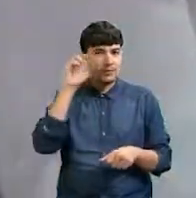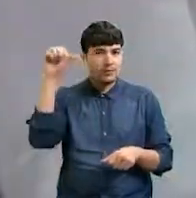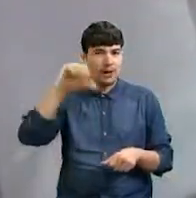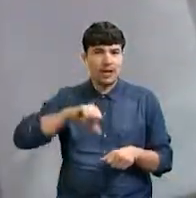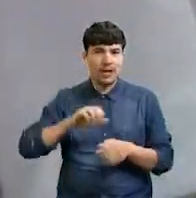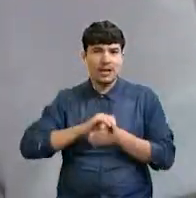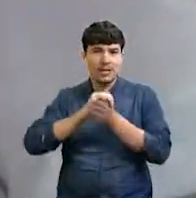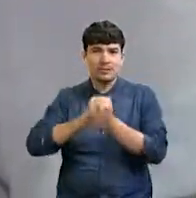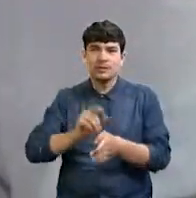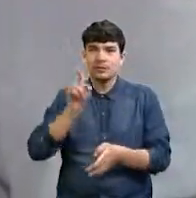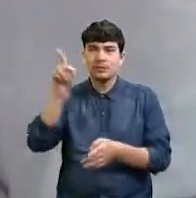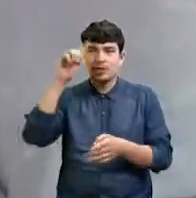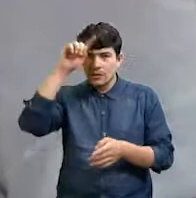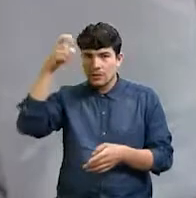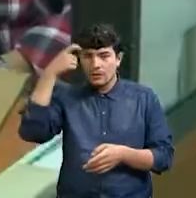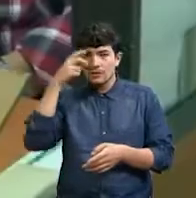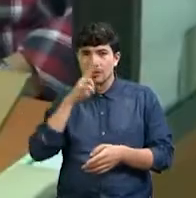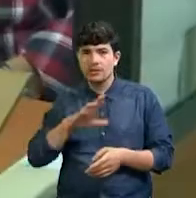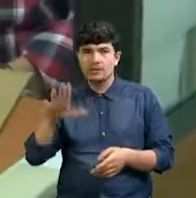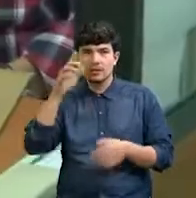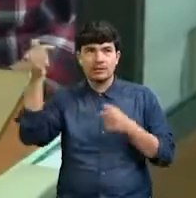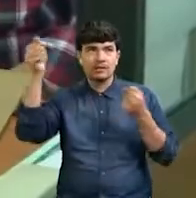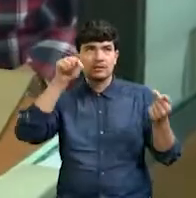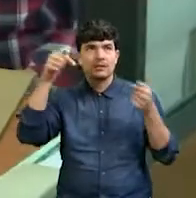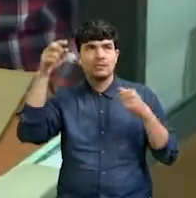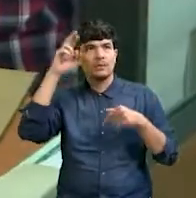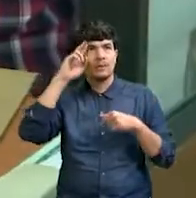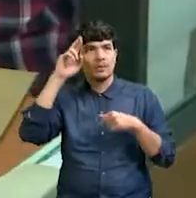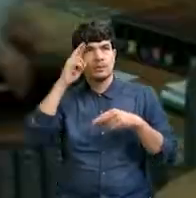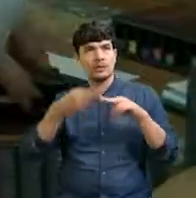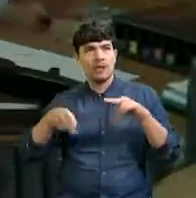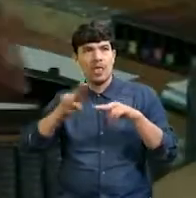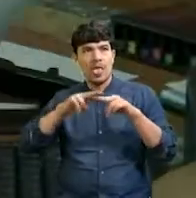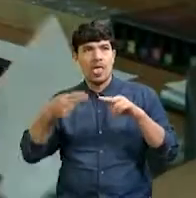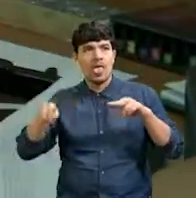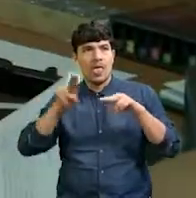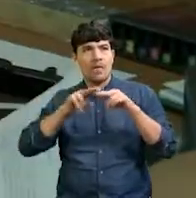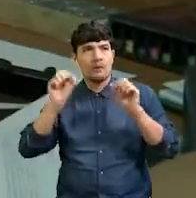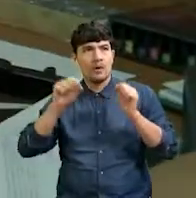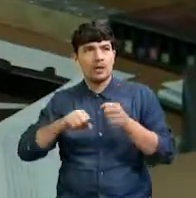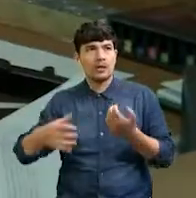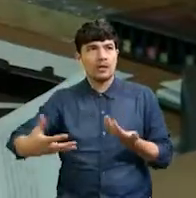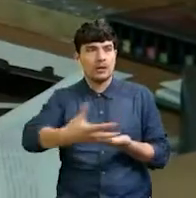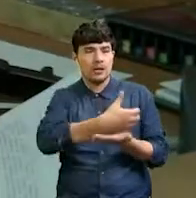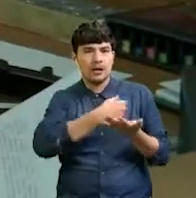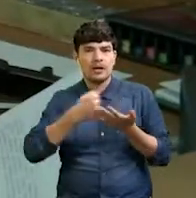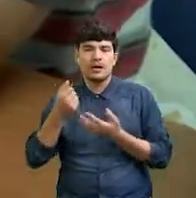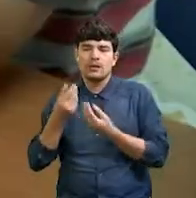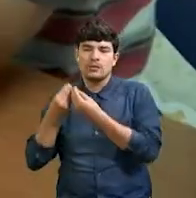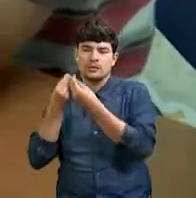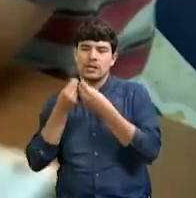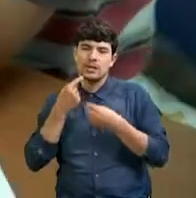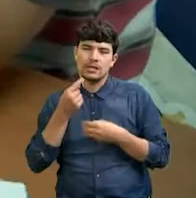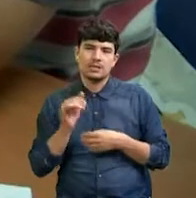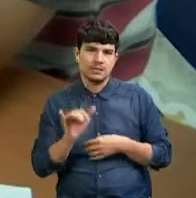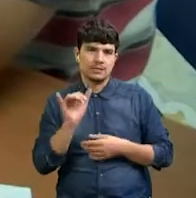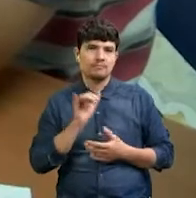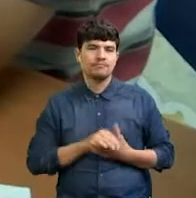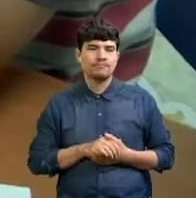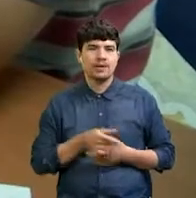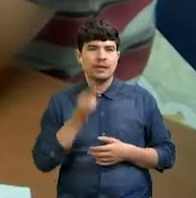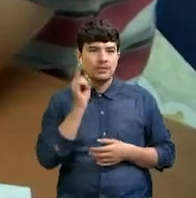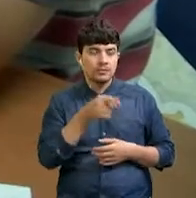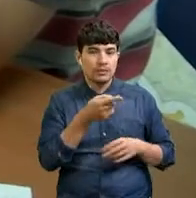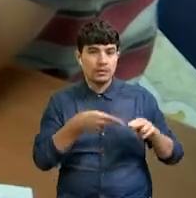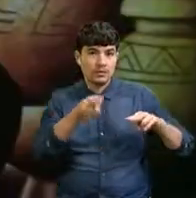lleva al alcalde de bucaramanga a crear impuestos para la capital santandereana dijeron concejales de bucaramanga el impuesto